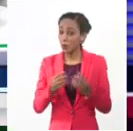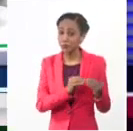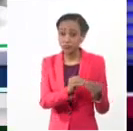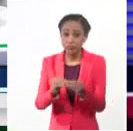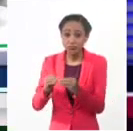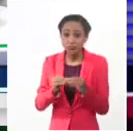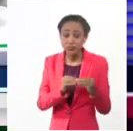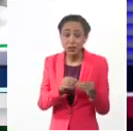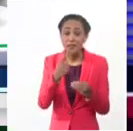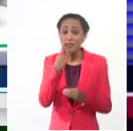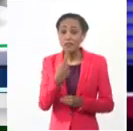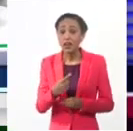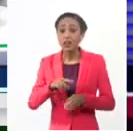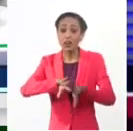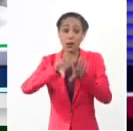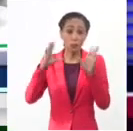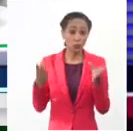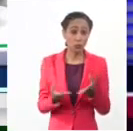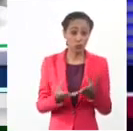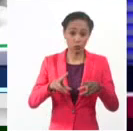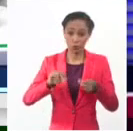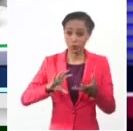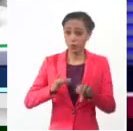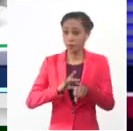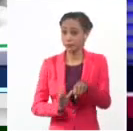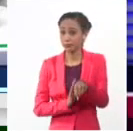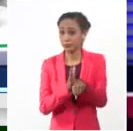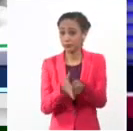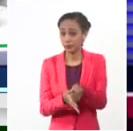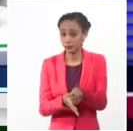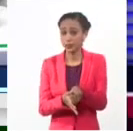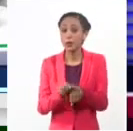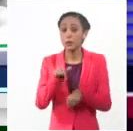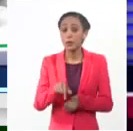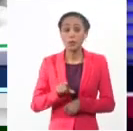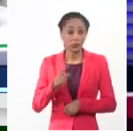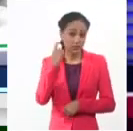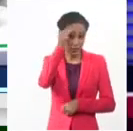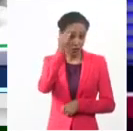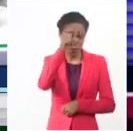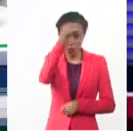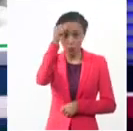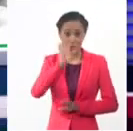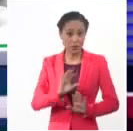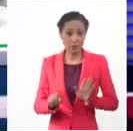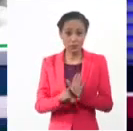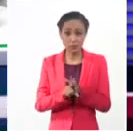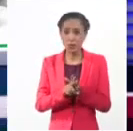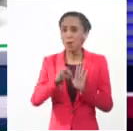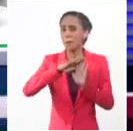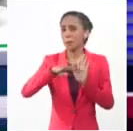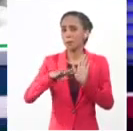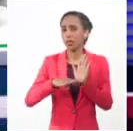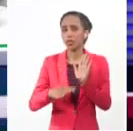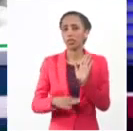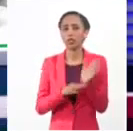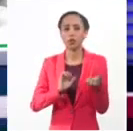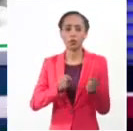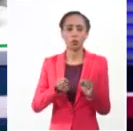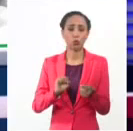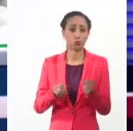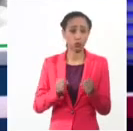mundo de la nueva variante del coronavirus Omicron. Este fin de semana ya comenzó la aplicación de medidas para el control